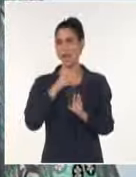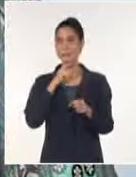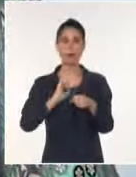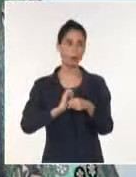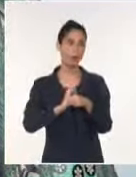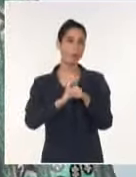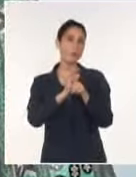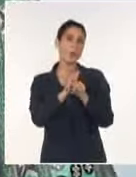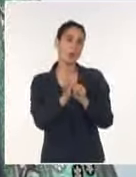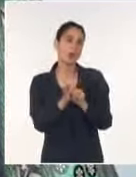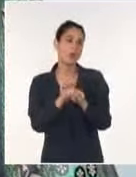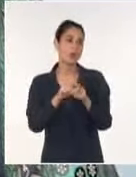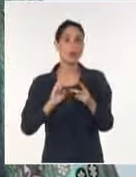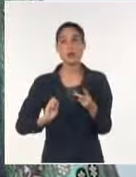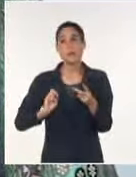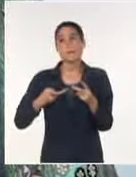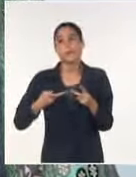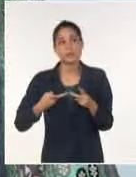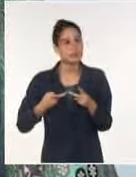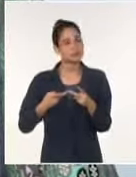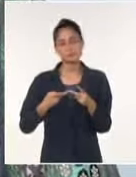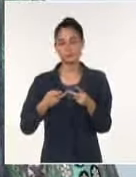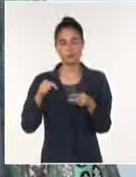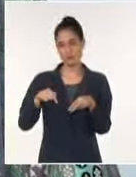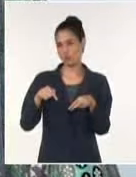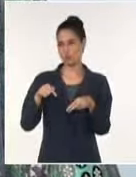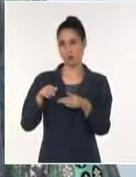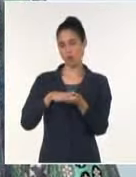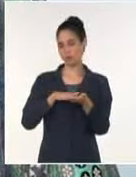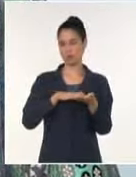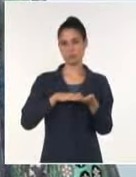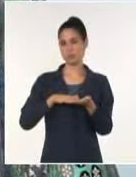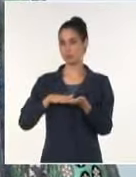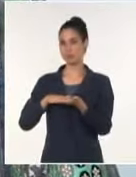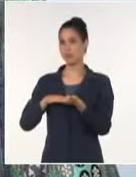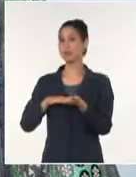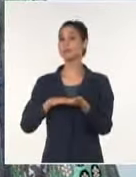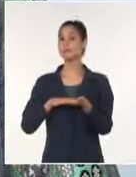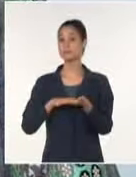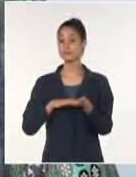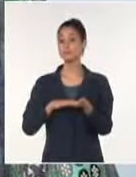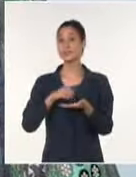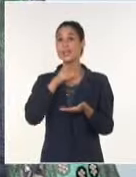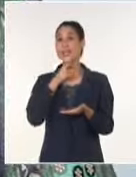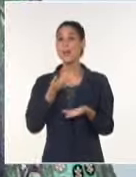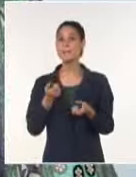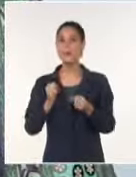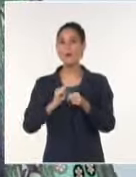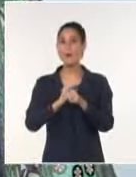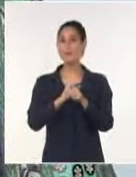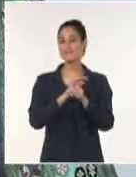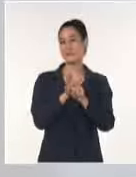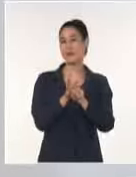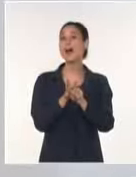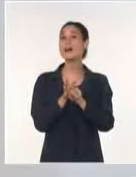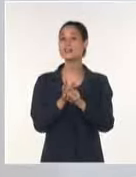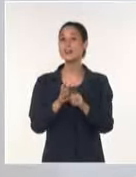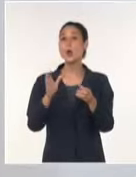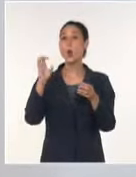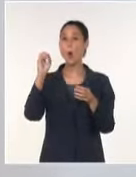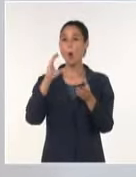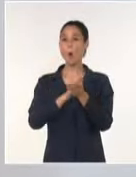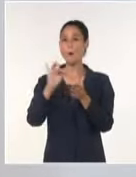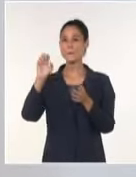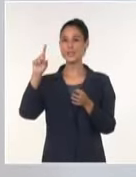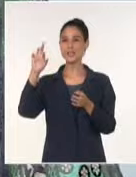pandemia de COVID nueva. Bueno, esta última que habla exactamente de la cepa X, de la variante de Omicron XXB,